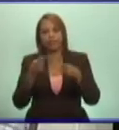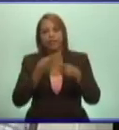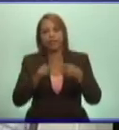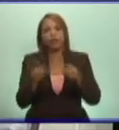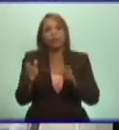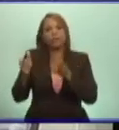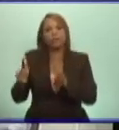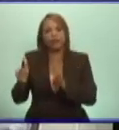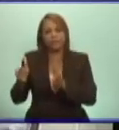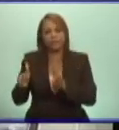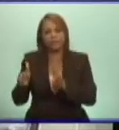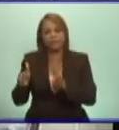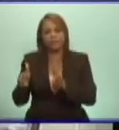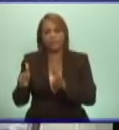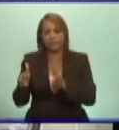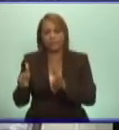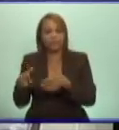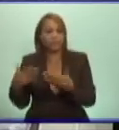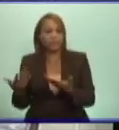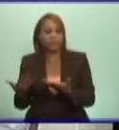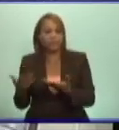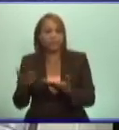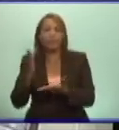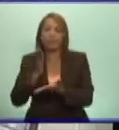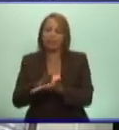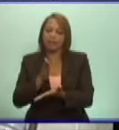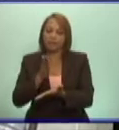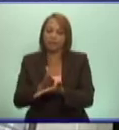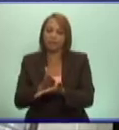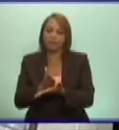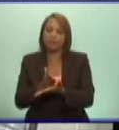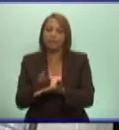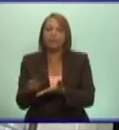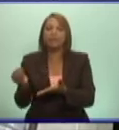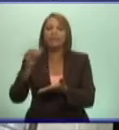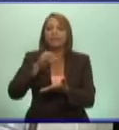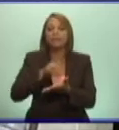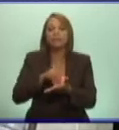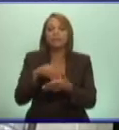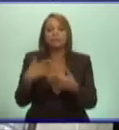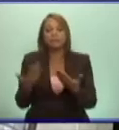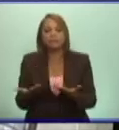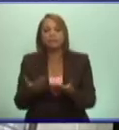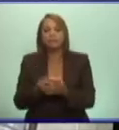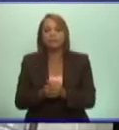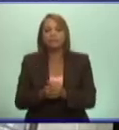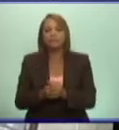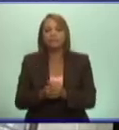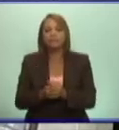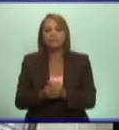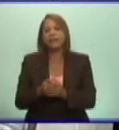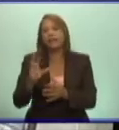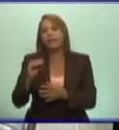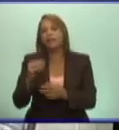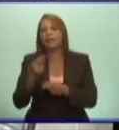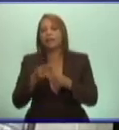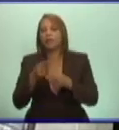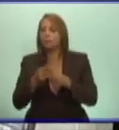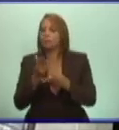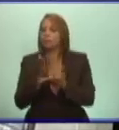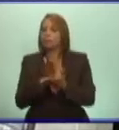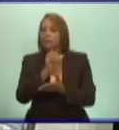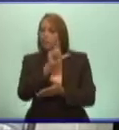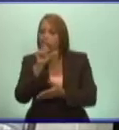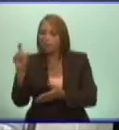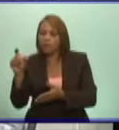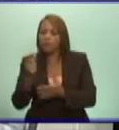de esta segunda sección tiene que ver con la escuela, y ahí tiene que ver, y ahí sugeríamos hablar sobre el nombre de la escuela, lo que conoce el significado